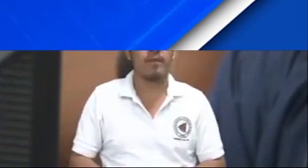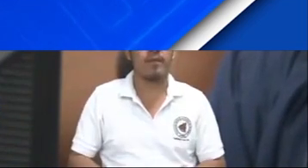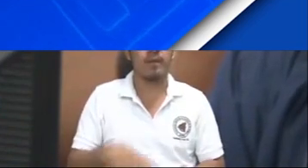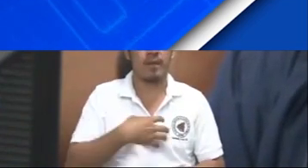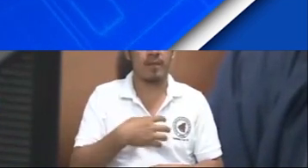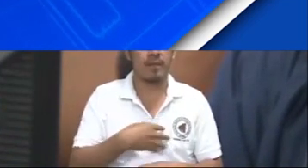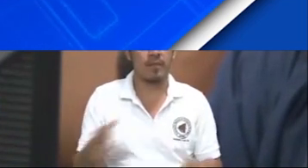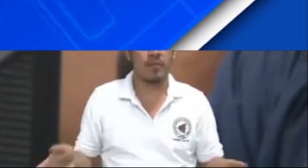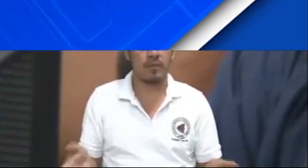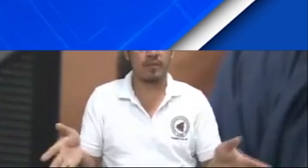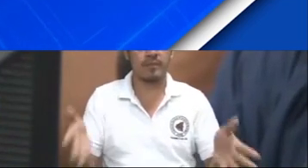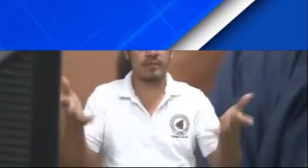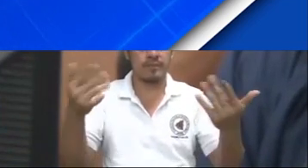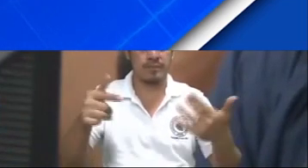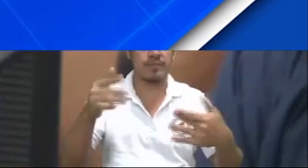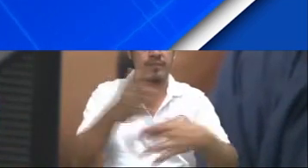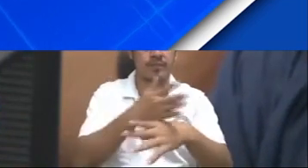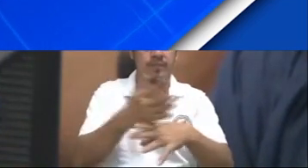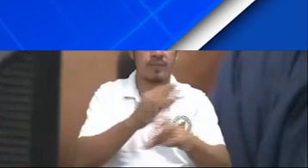impulso de la